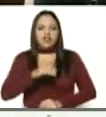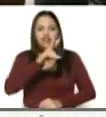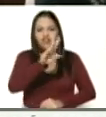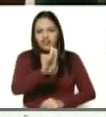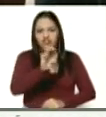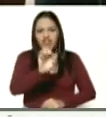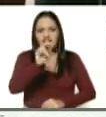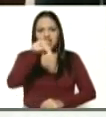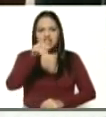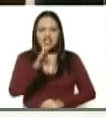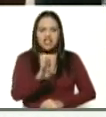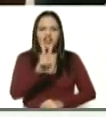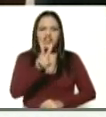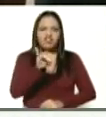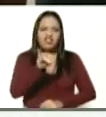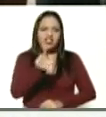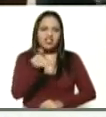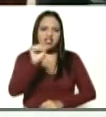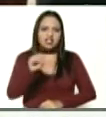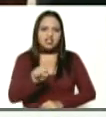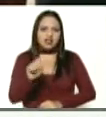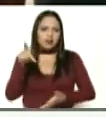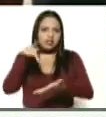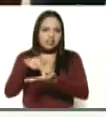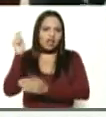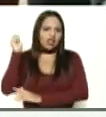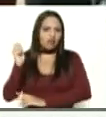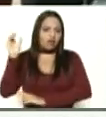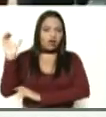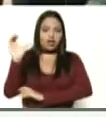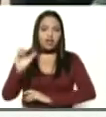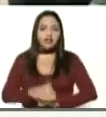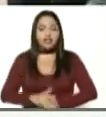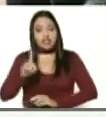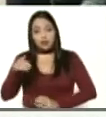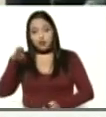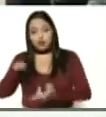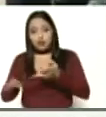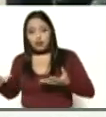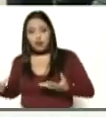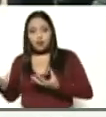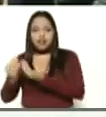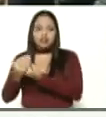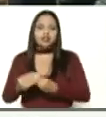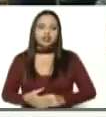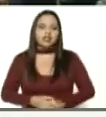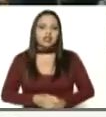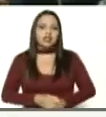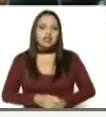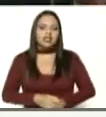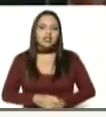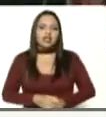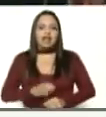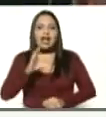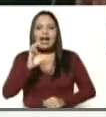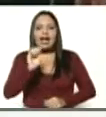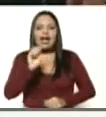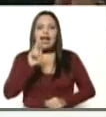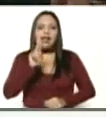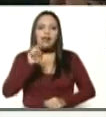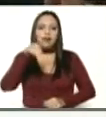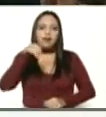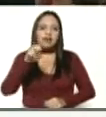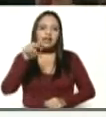de diputados de Caracas. Finalmente le acompaña Carmen Serpa, diputada a la Asamblea